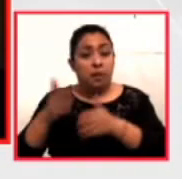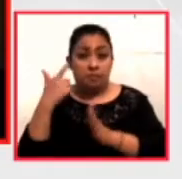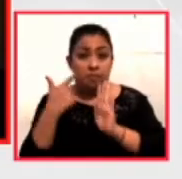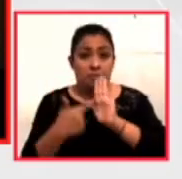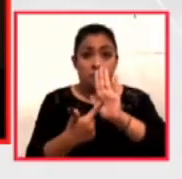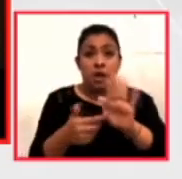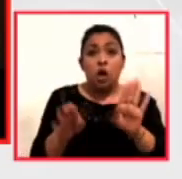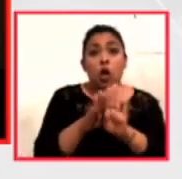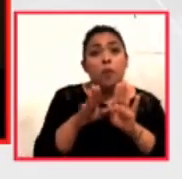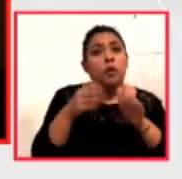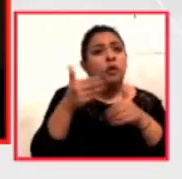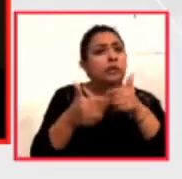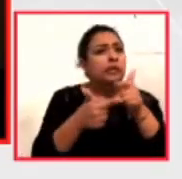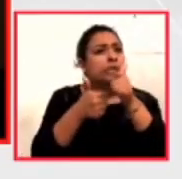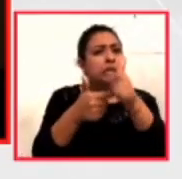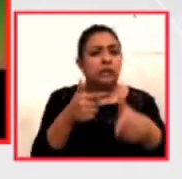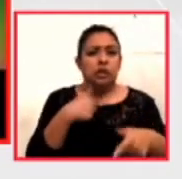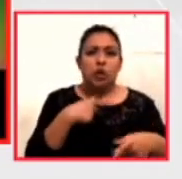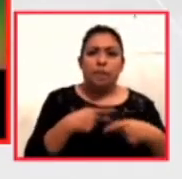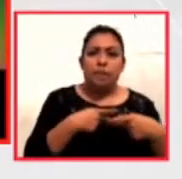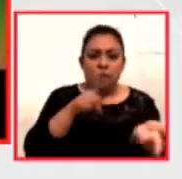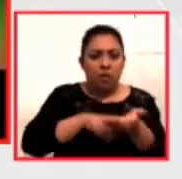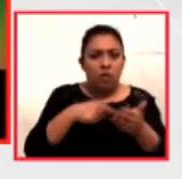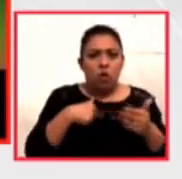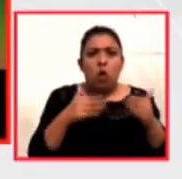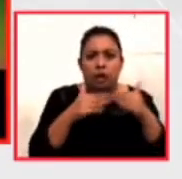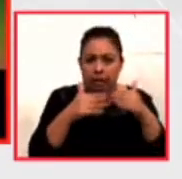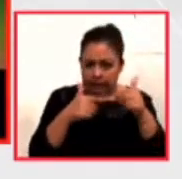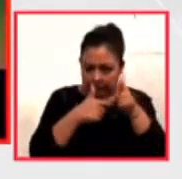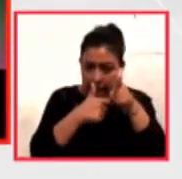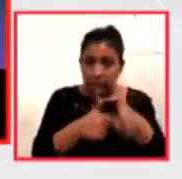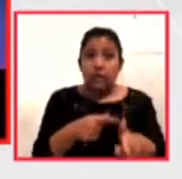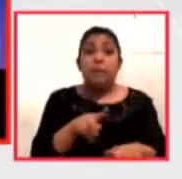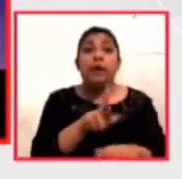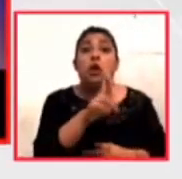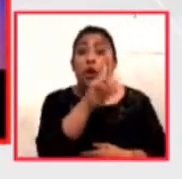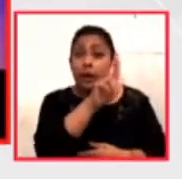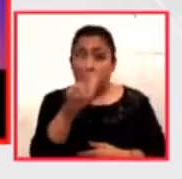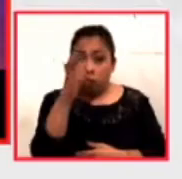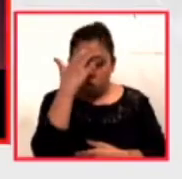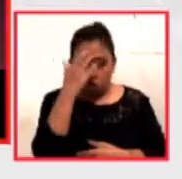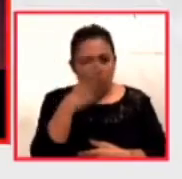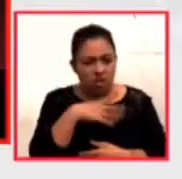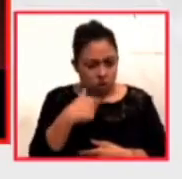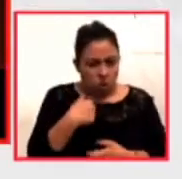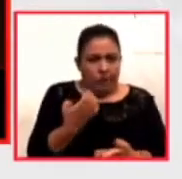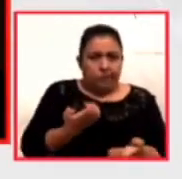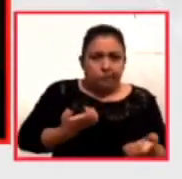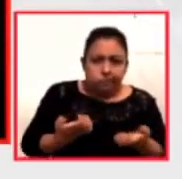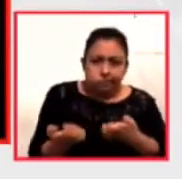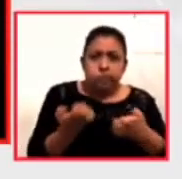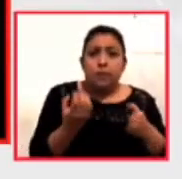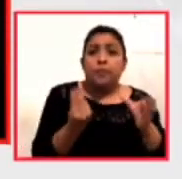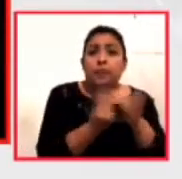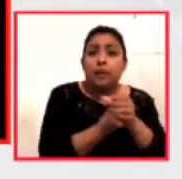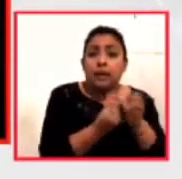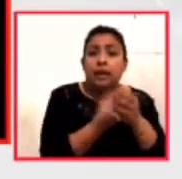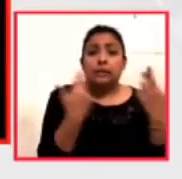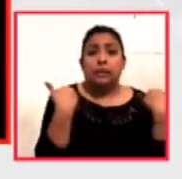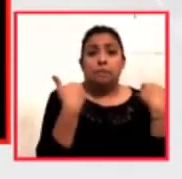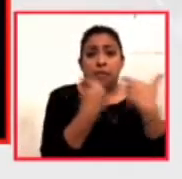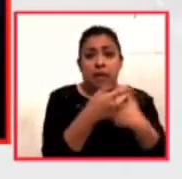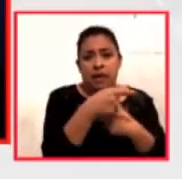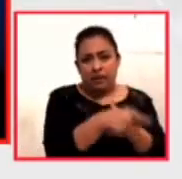cómo continúa con su preparación desde casa, pero reconoció que a pesar de que se ejercita y toma clases con los maestros de la compañía